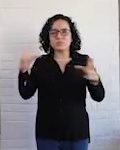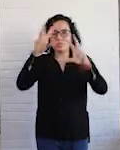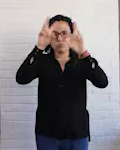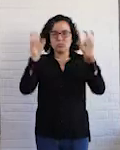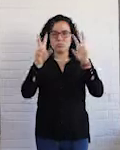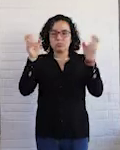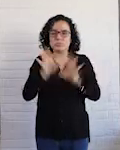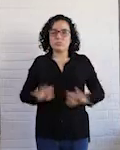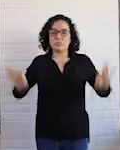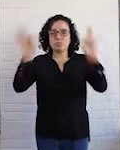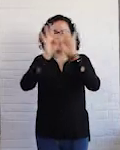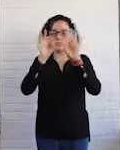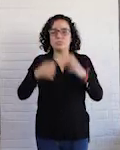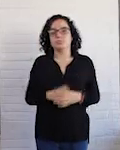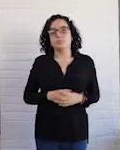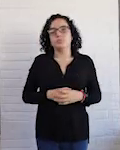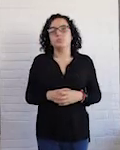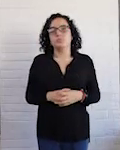fundamentales?